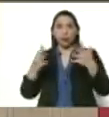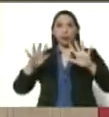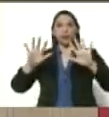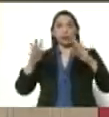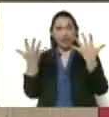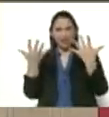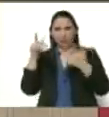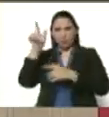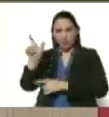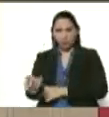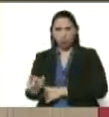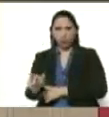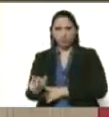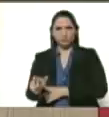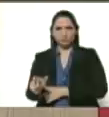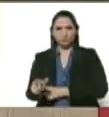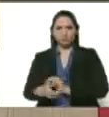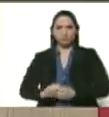caso, es un caso que